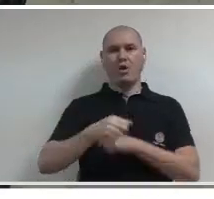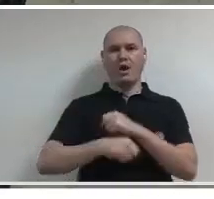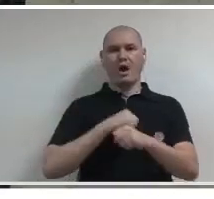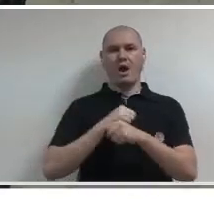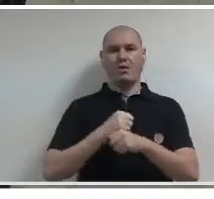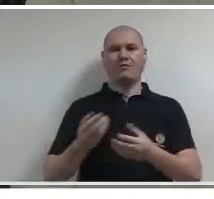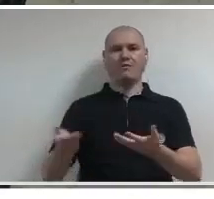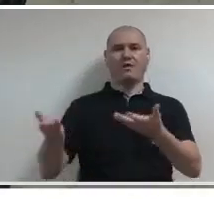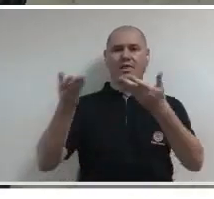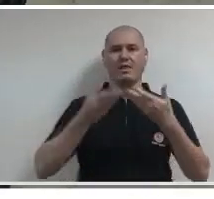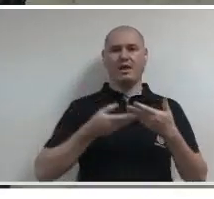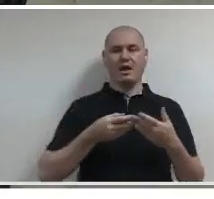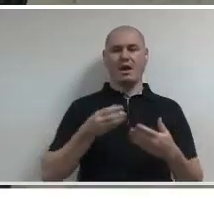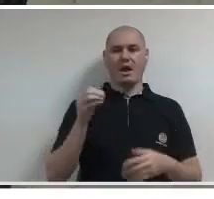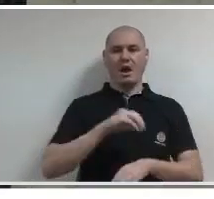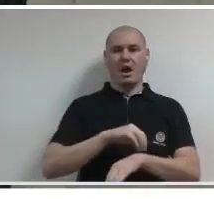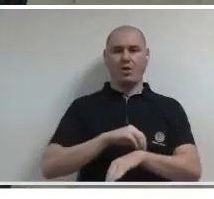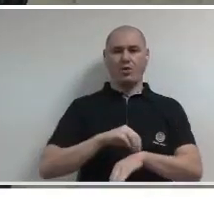Guareva.